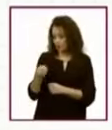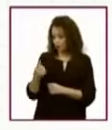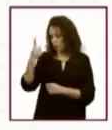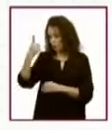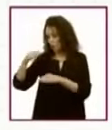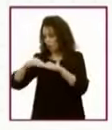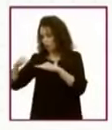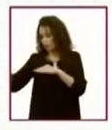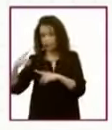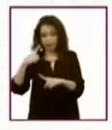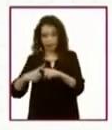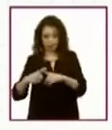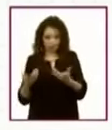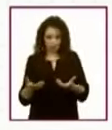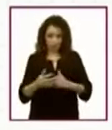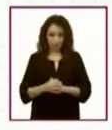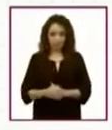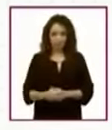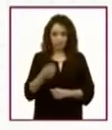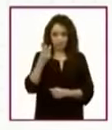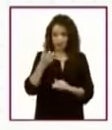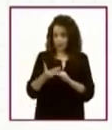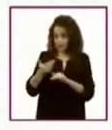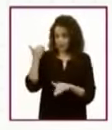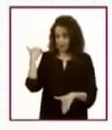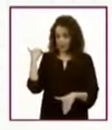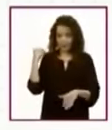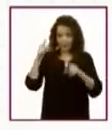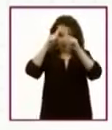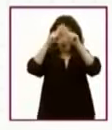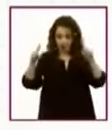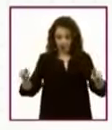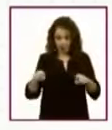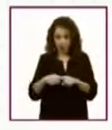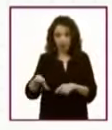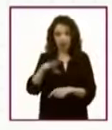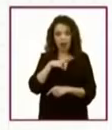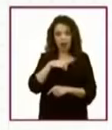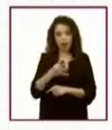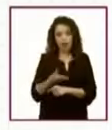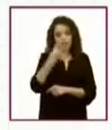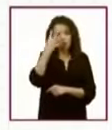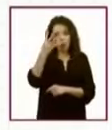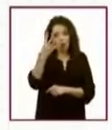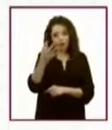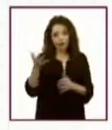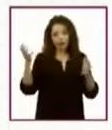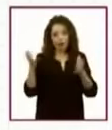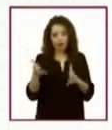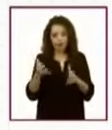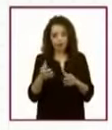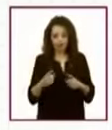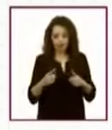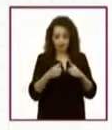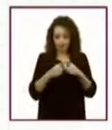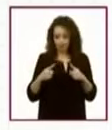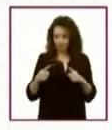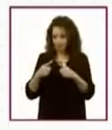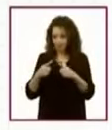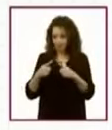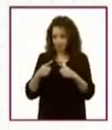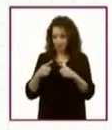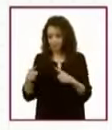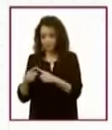de nuestro triángulo original, obtuvimos 4 segmentos, y de cada uno de esos 4 segmentos, salieron